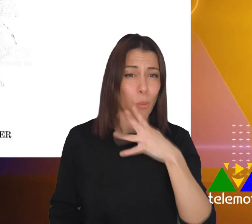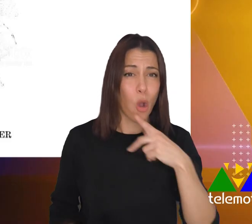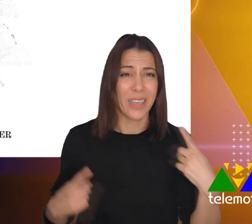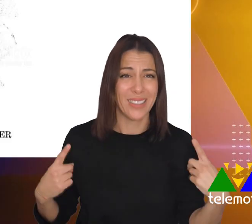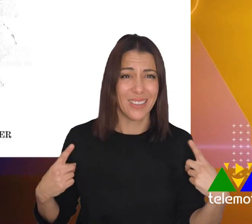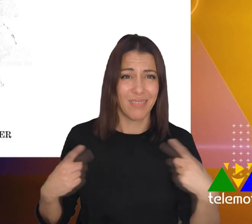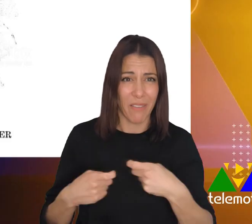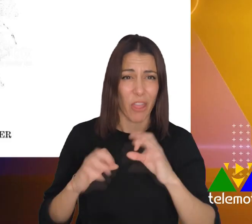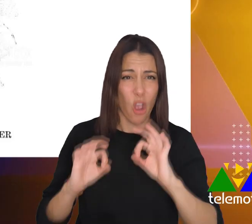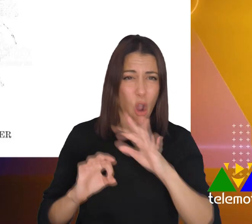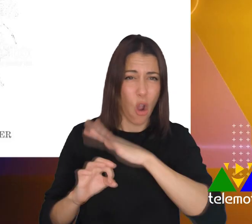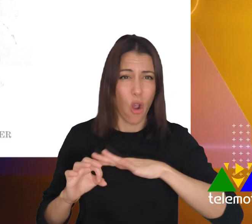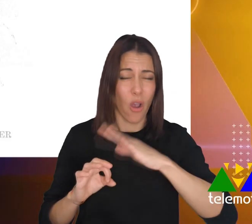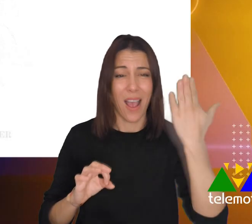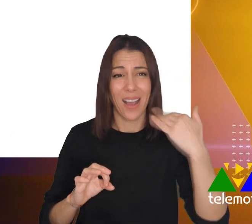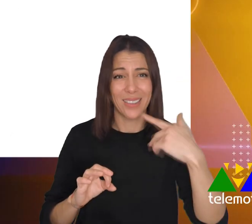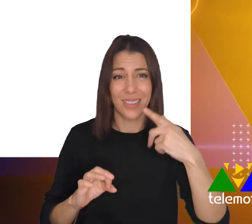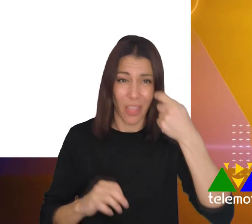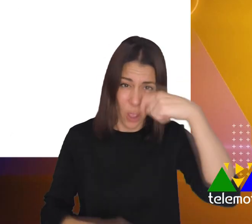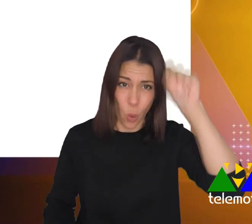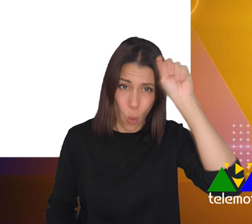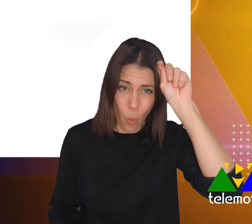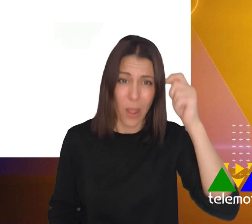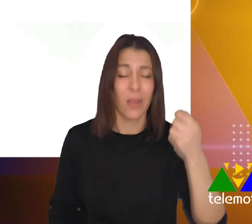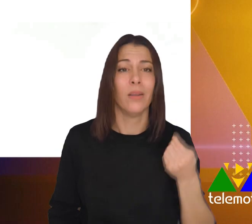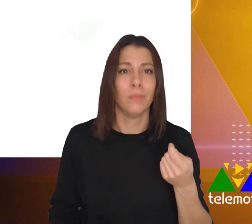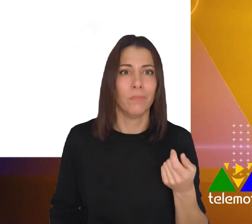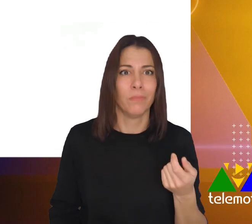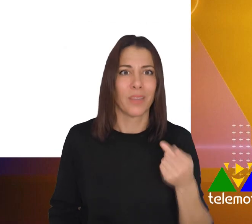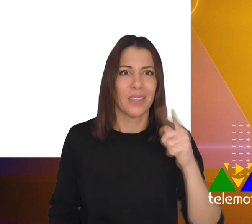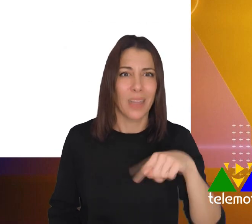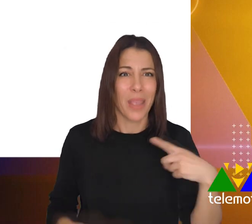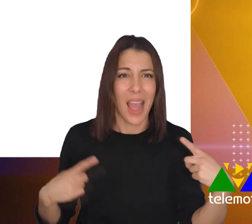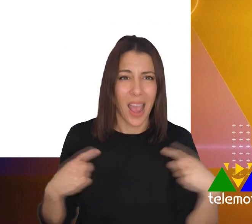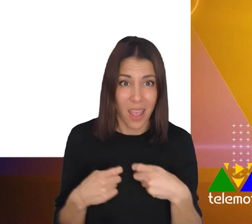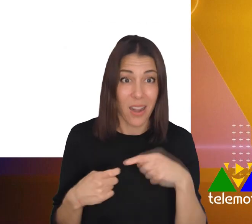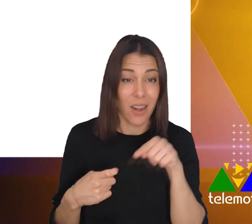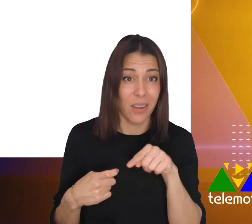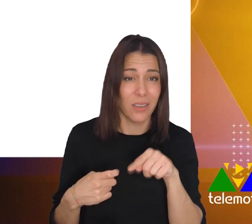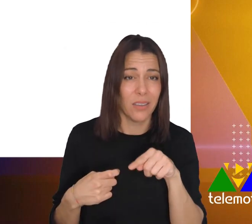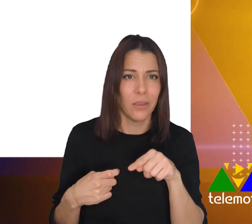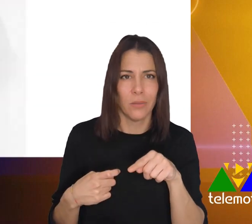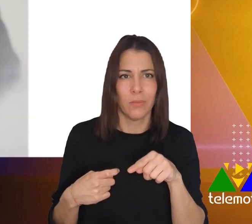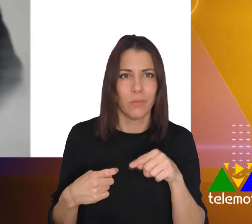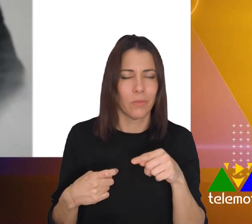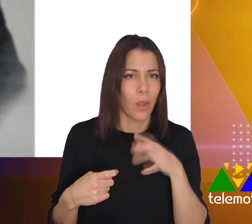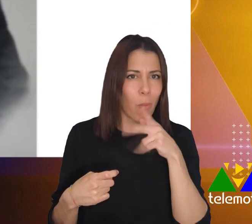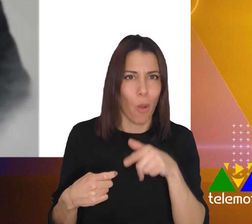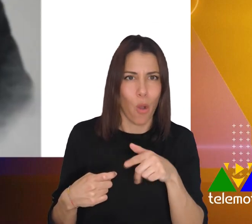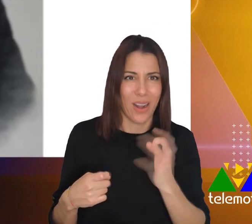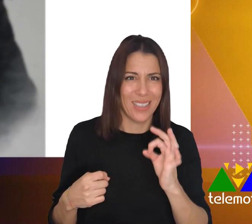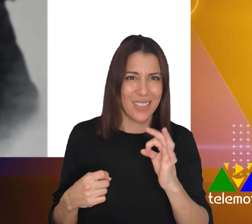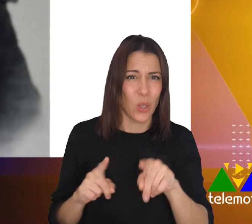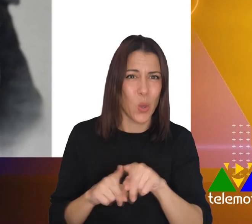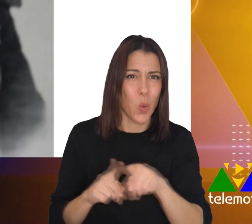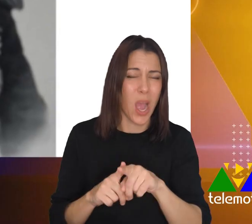Cuba, con el acorazado Colón. Con el acorazado Colón. La guerra de Cuba fue con el acorazado Colón a la guerra de